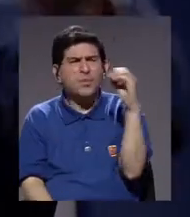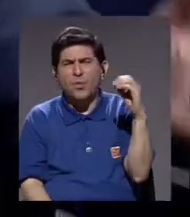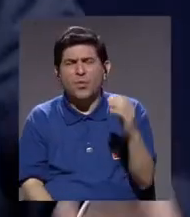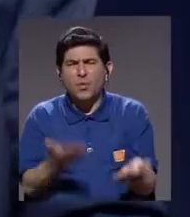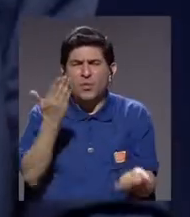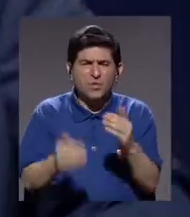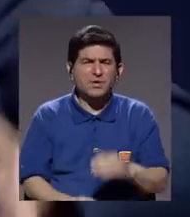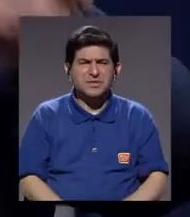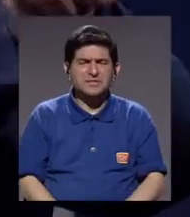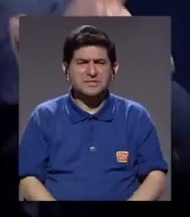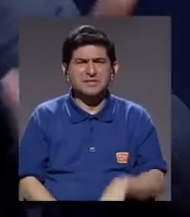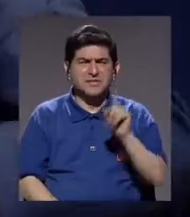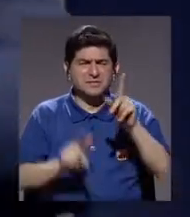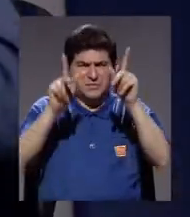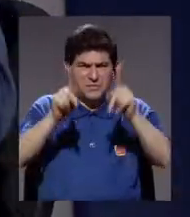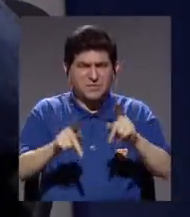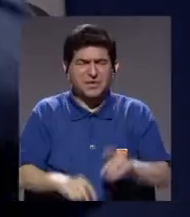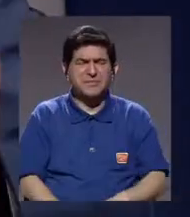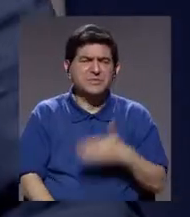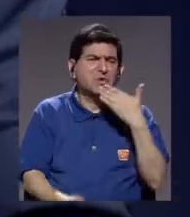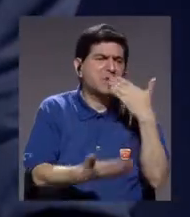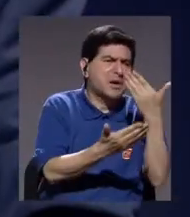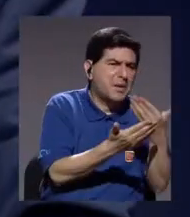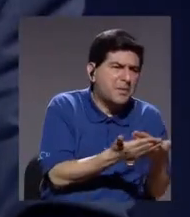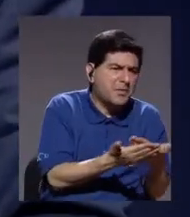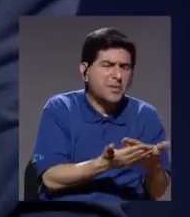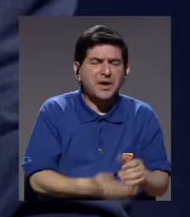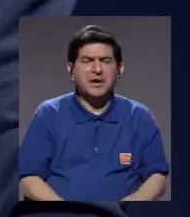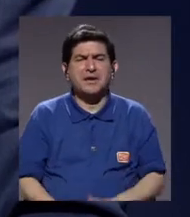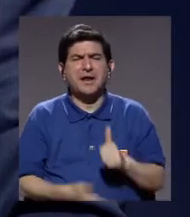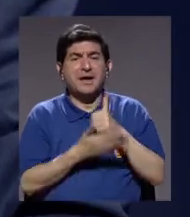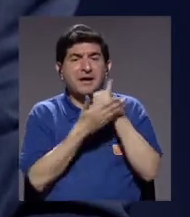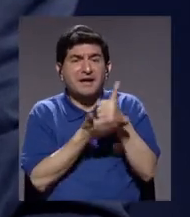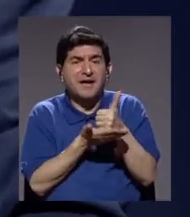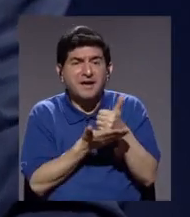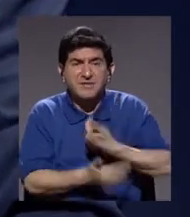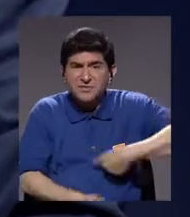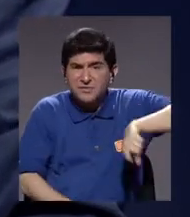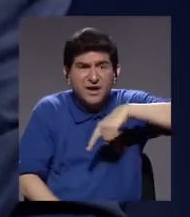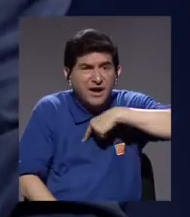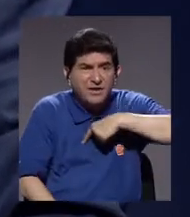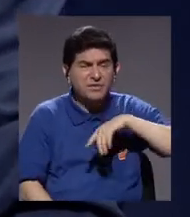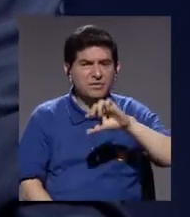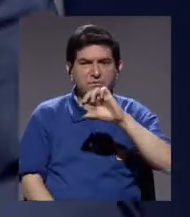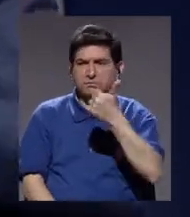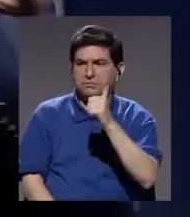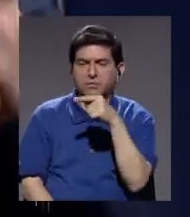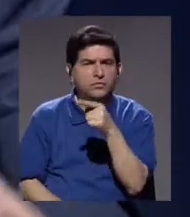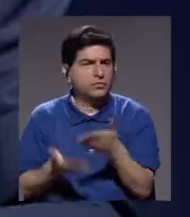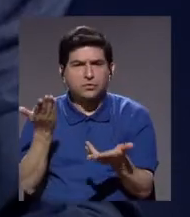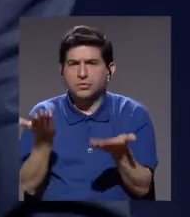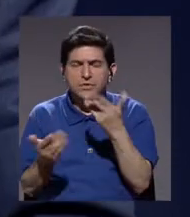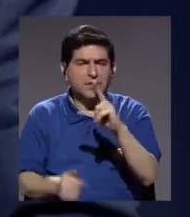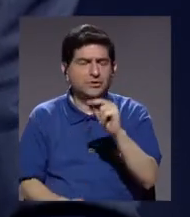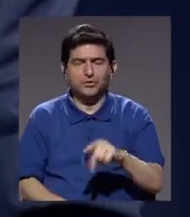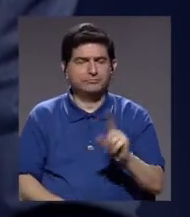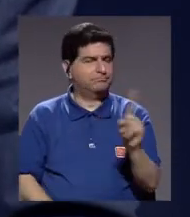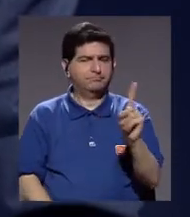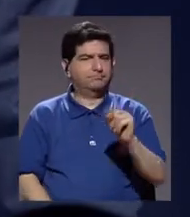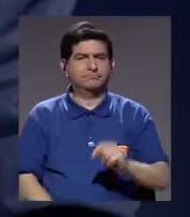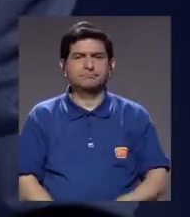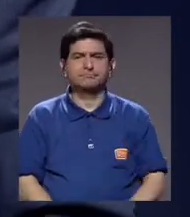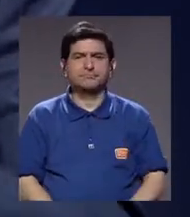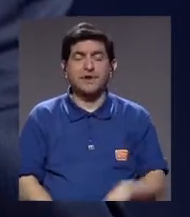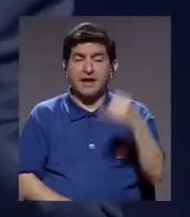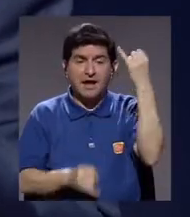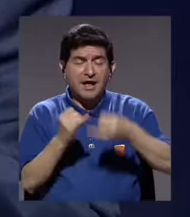que sirve para nosotros y el otro no, etcétera. Porque finalmente el terrorismo en sí, como